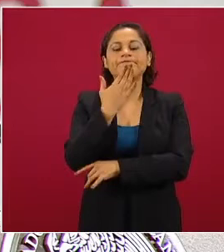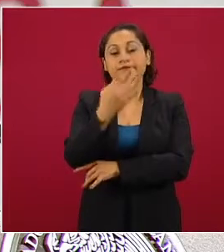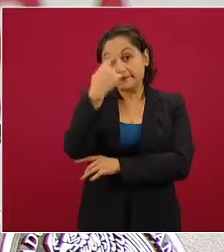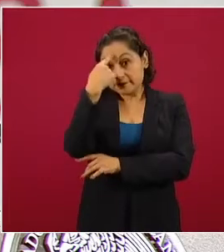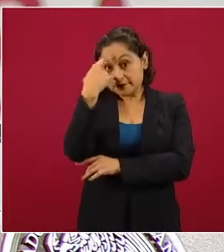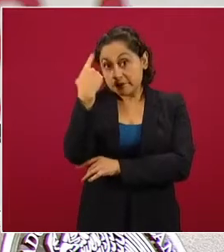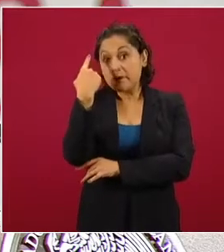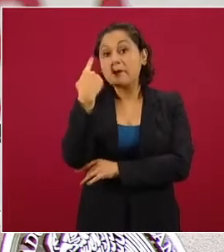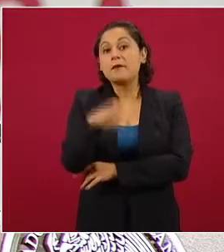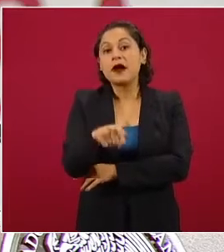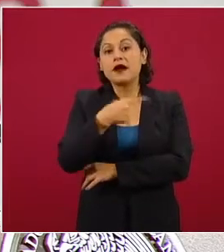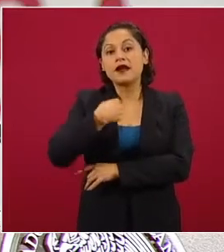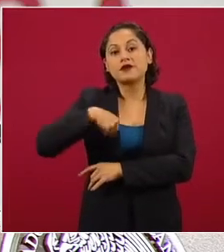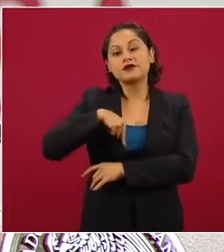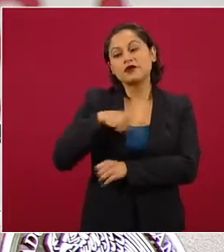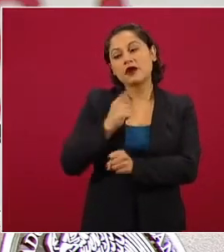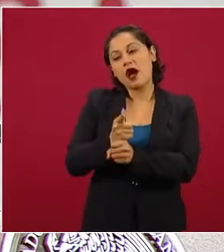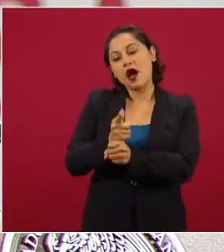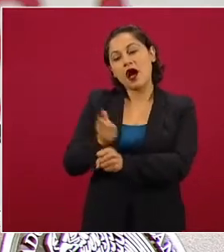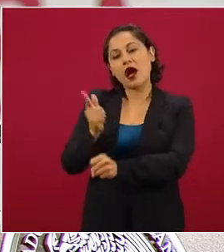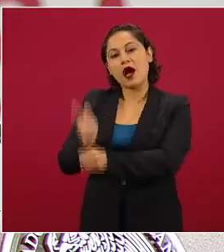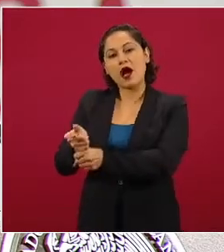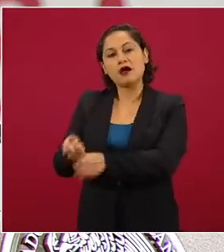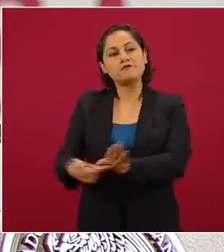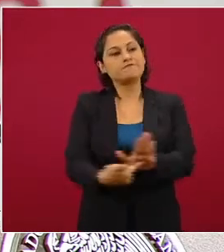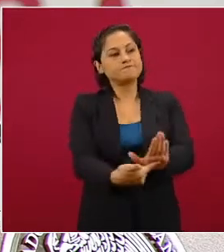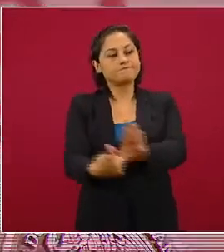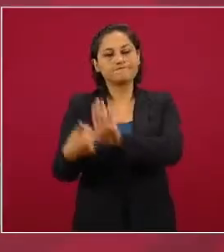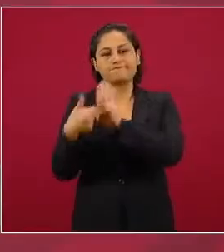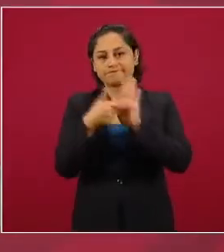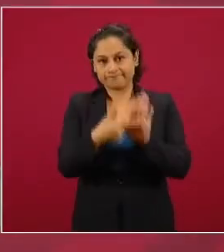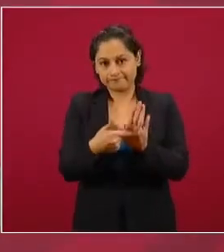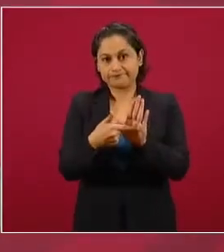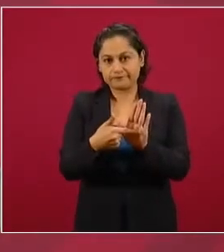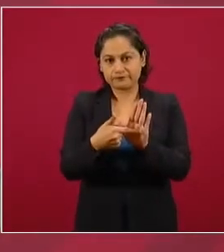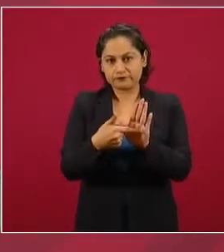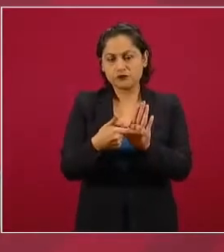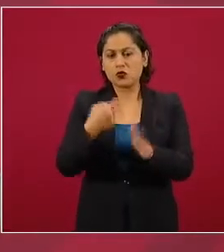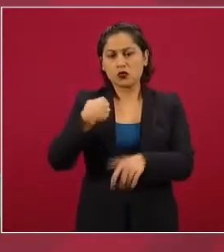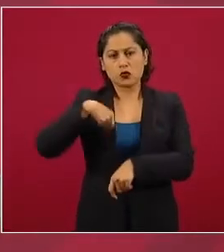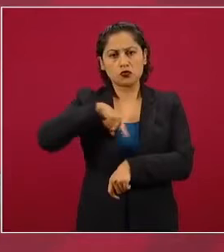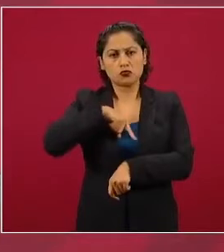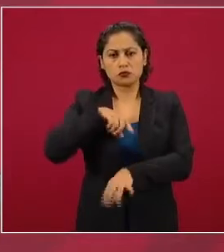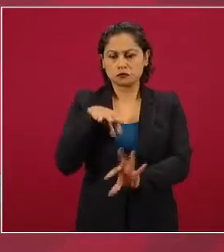este proceder buenos resultados,